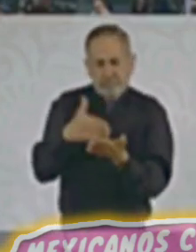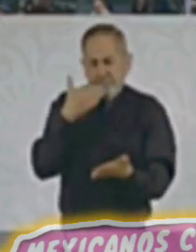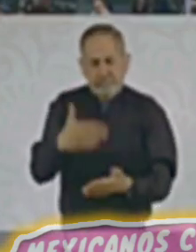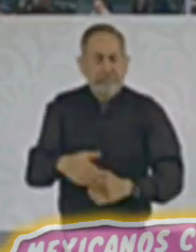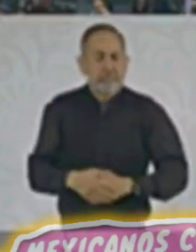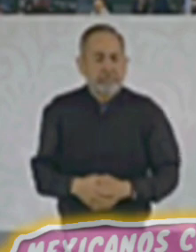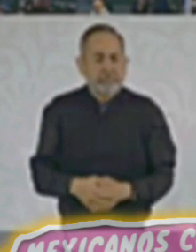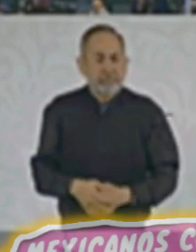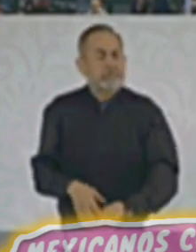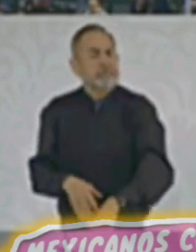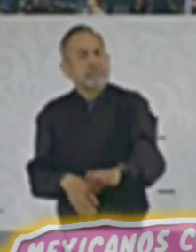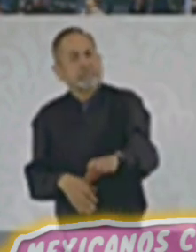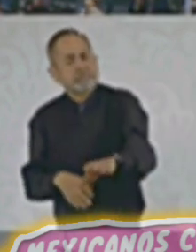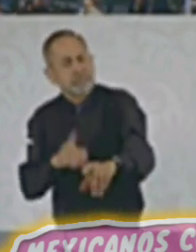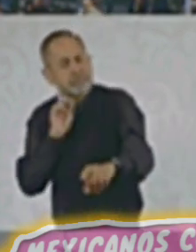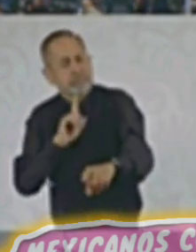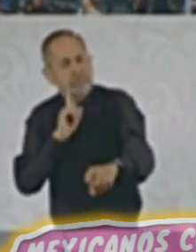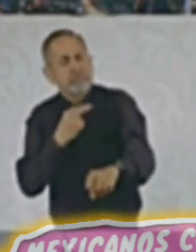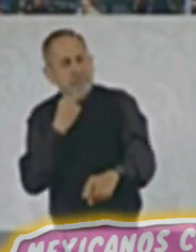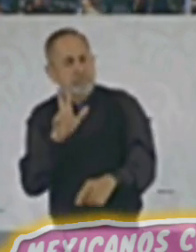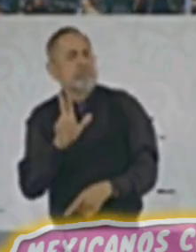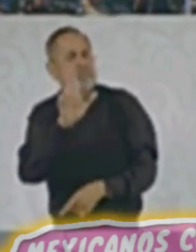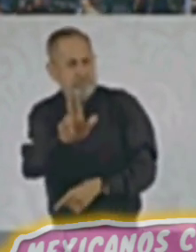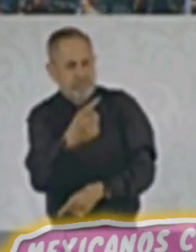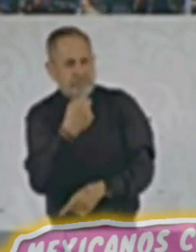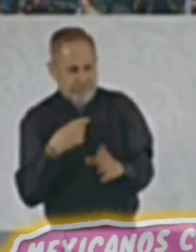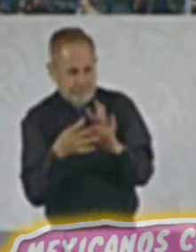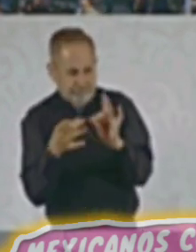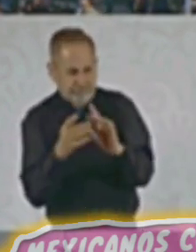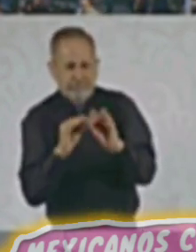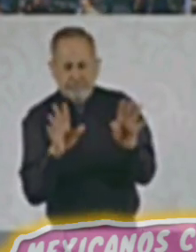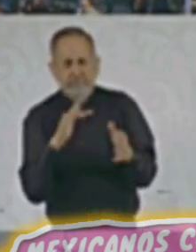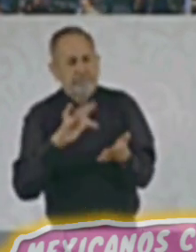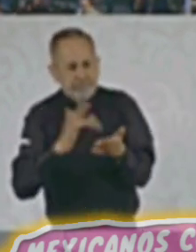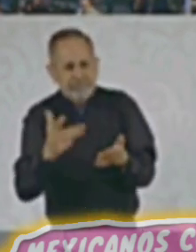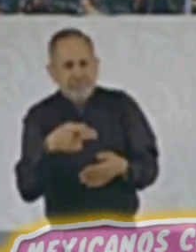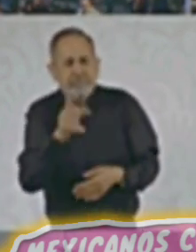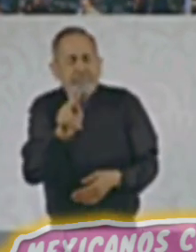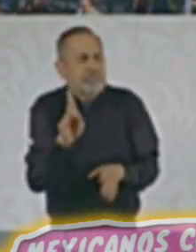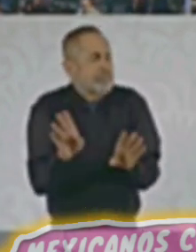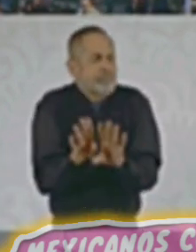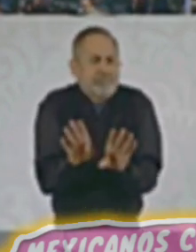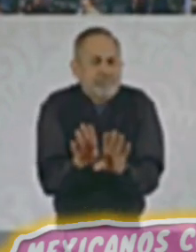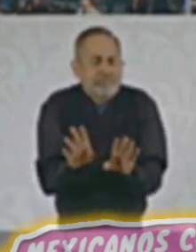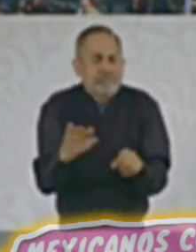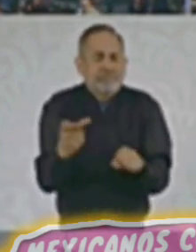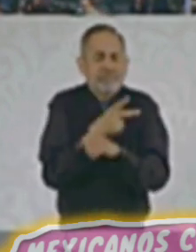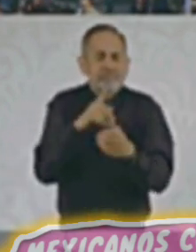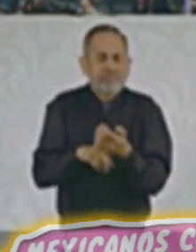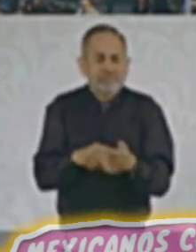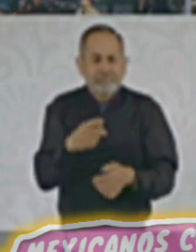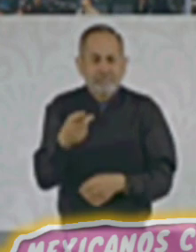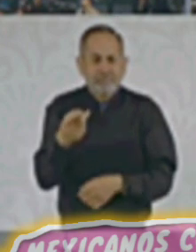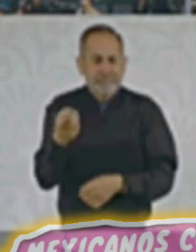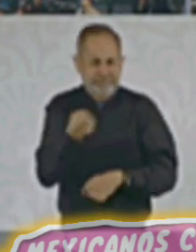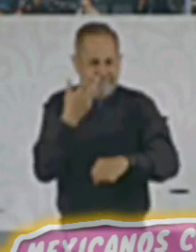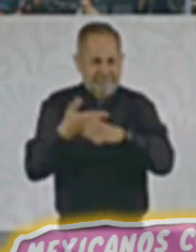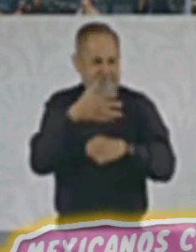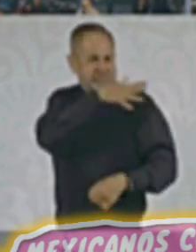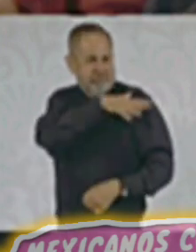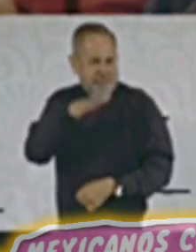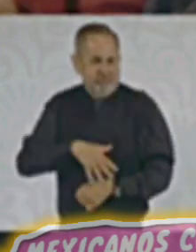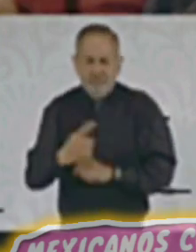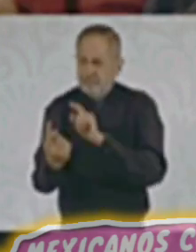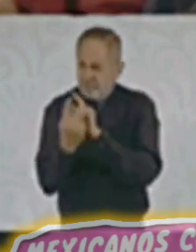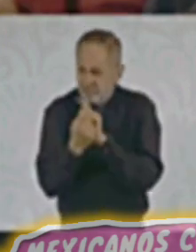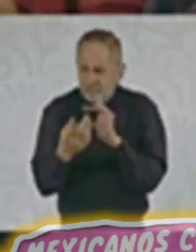próximo martes se nos pudieran brindar mayores detalles, preguntarle cómo se explica o cómo le explica el general secretario,